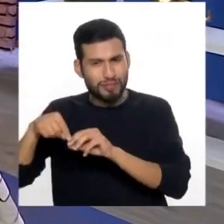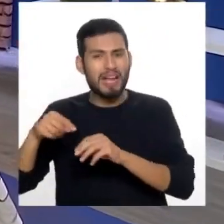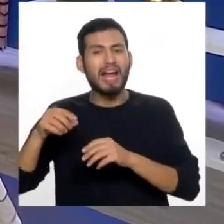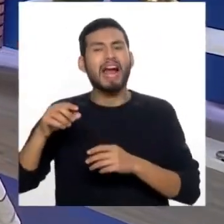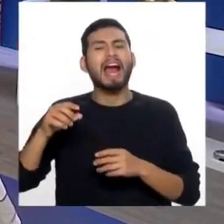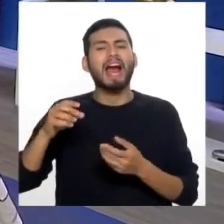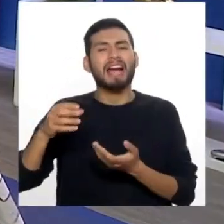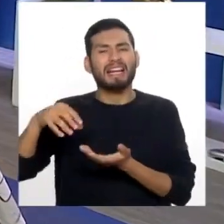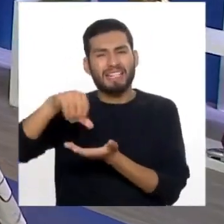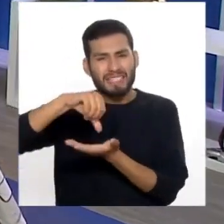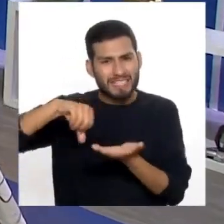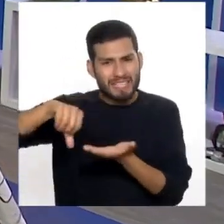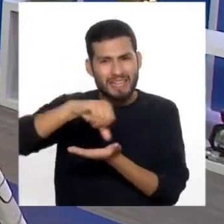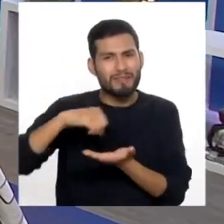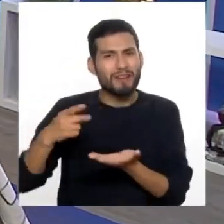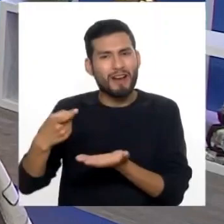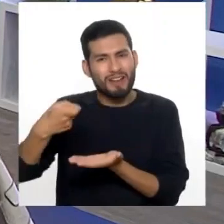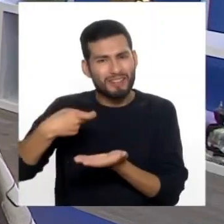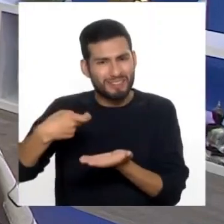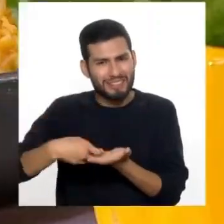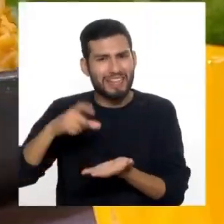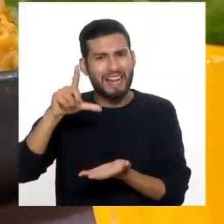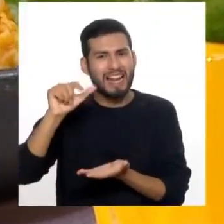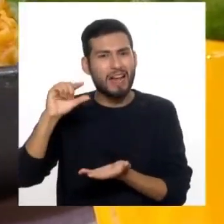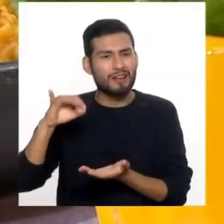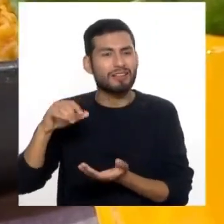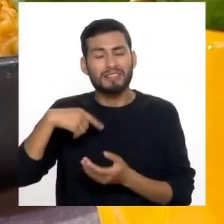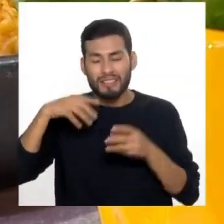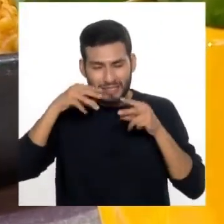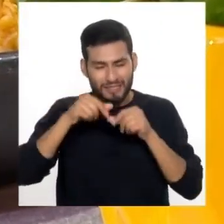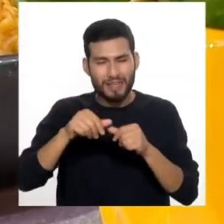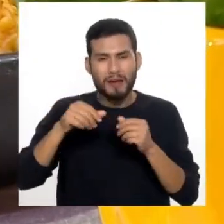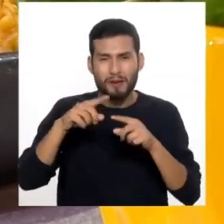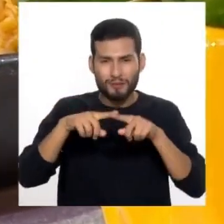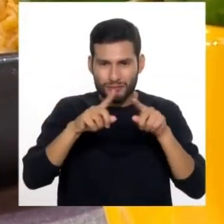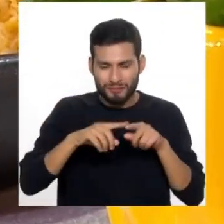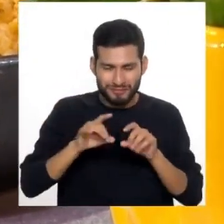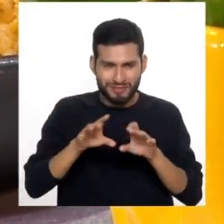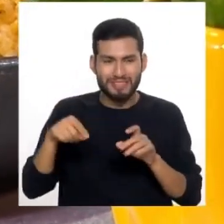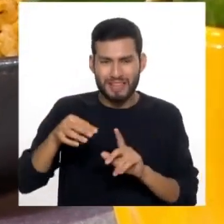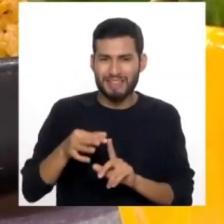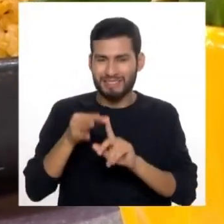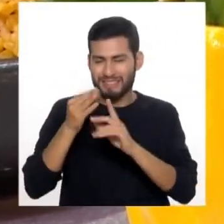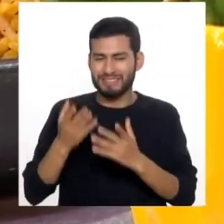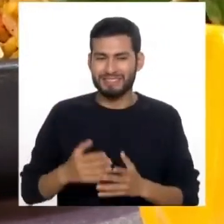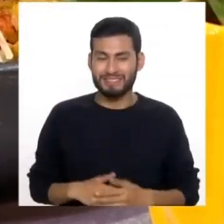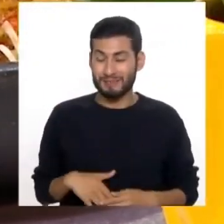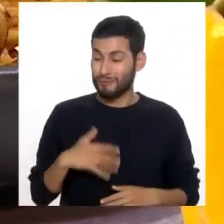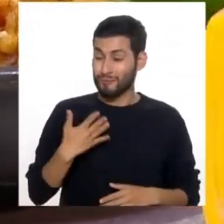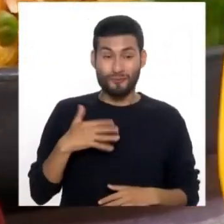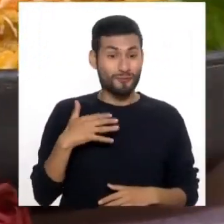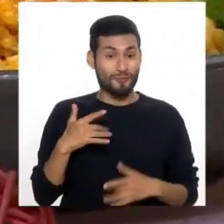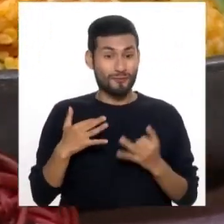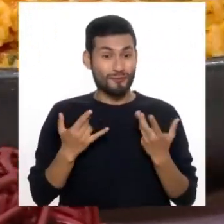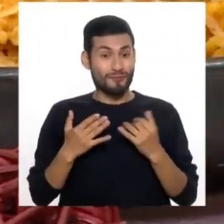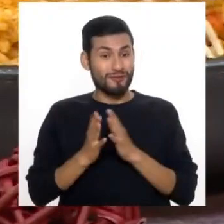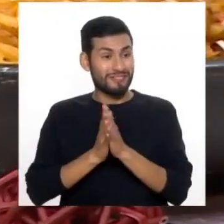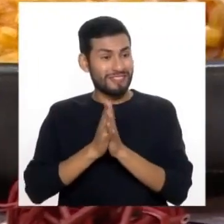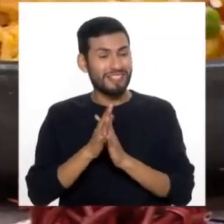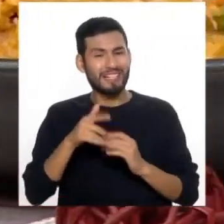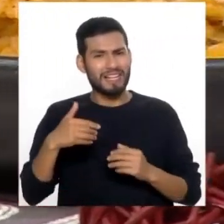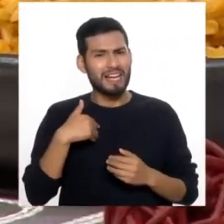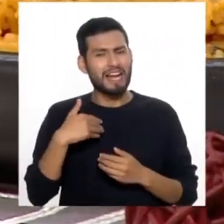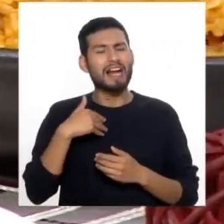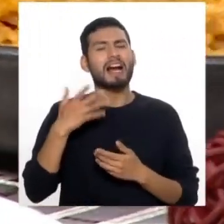langostinos, ¿no? Tenemos nuestro cevichito mixto, ceviche Puerto Norte, el especial de la casa, Puerto Norte. Tenemos una